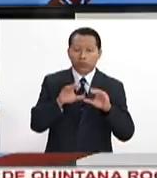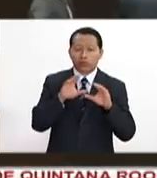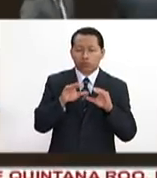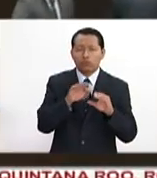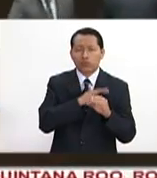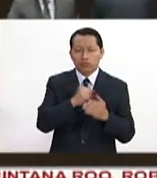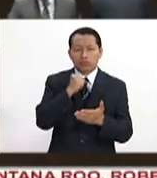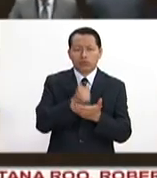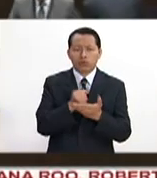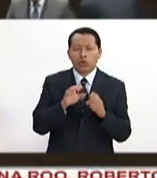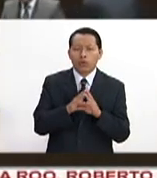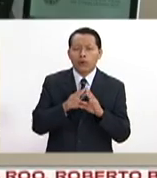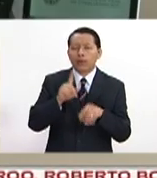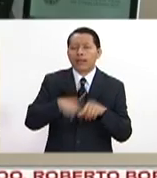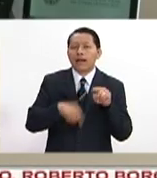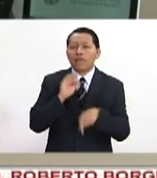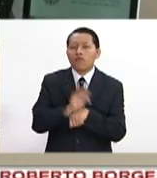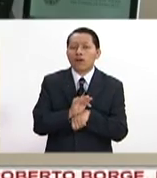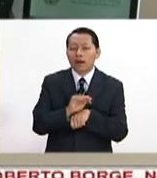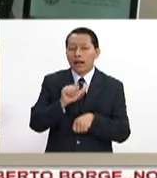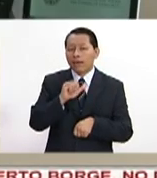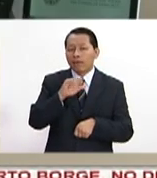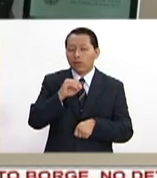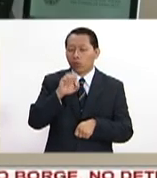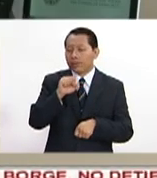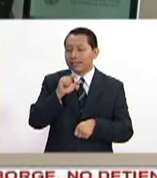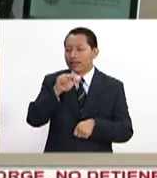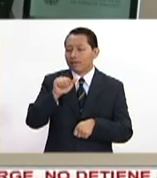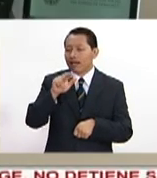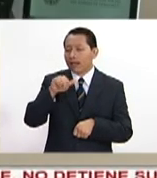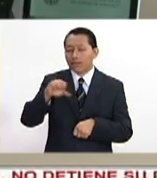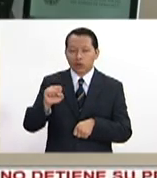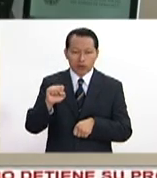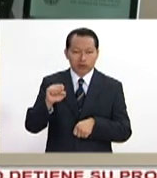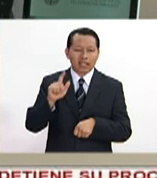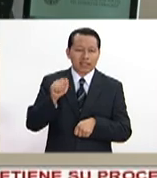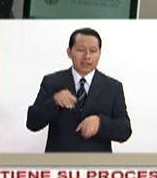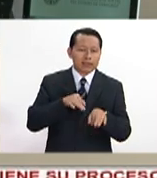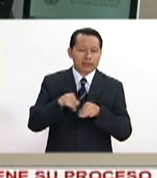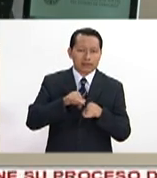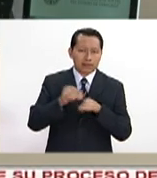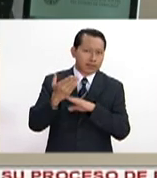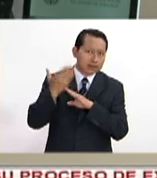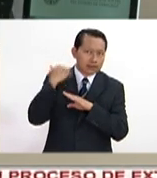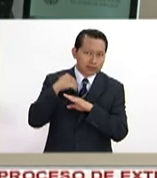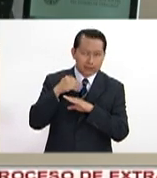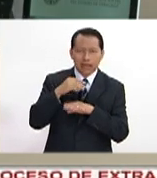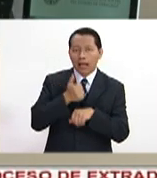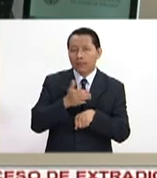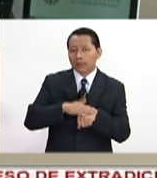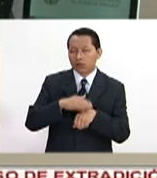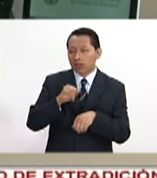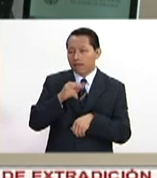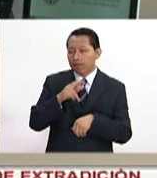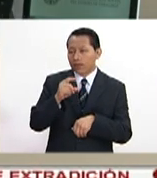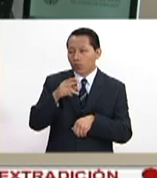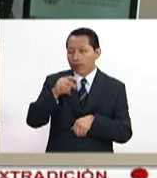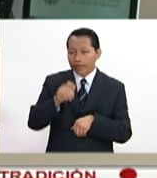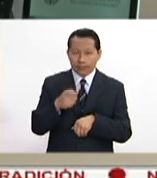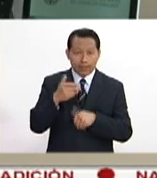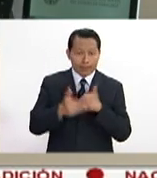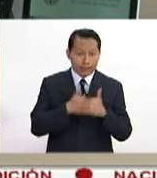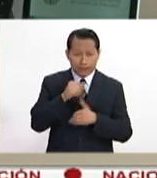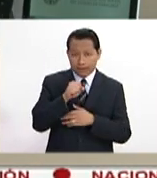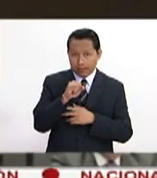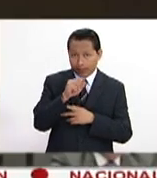iniciar el proceso de desafuero en contra de Alberto Silva Ramos, exfuncionario durante la administración de Javier Duarte. Tras el inicio de este proceso,